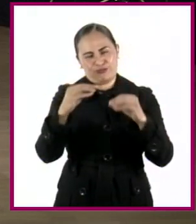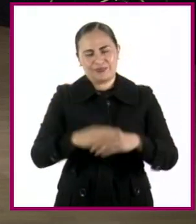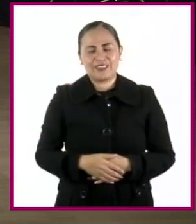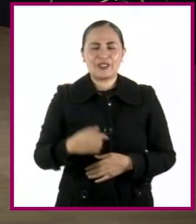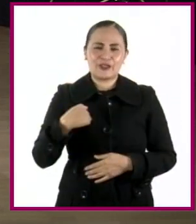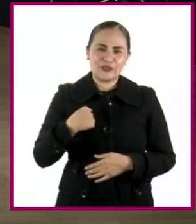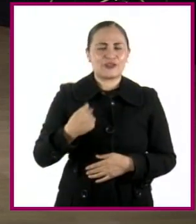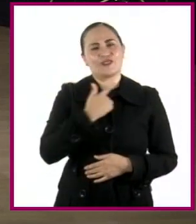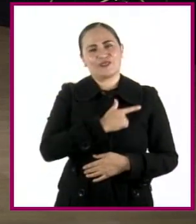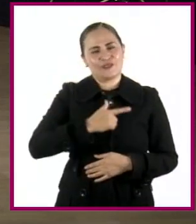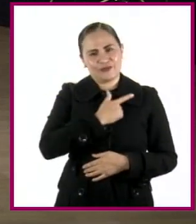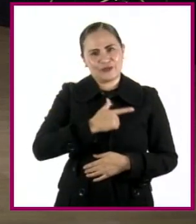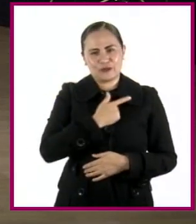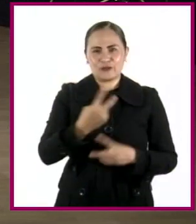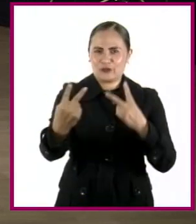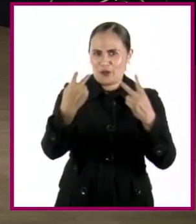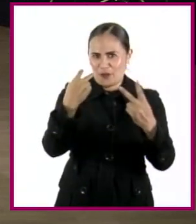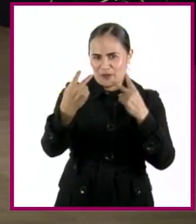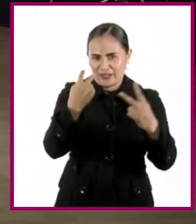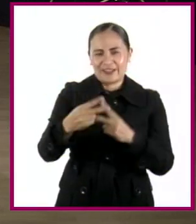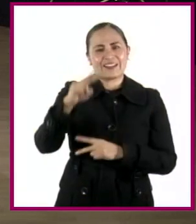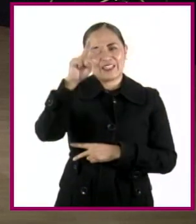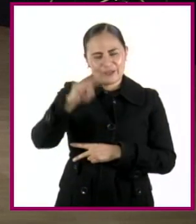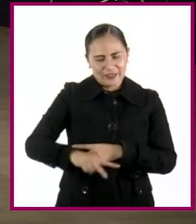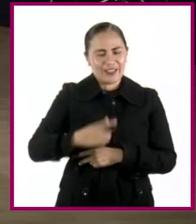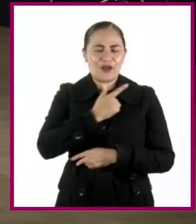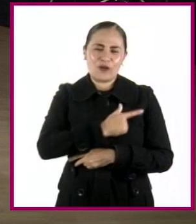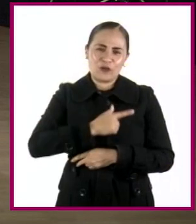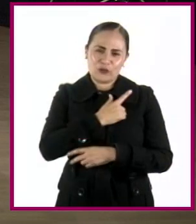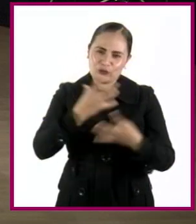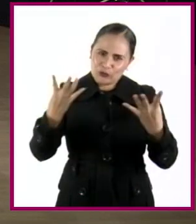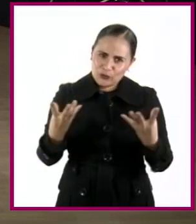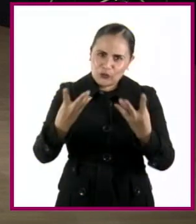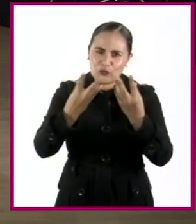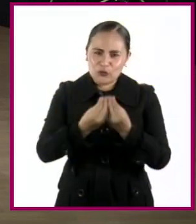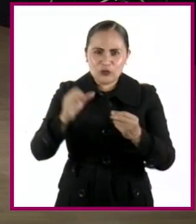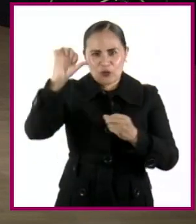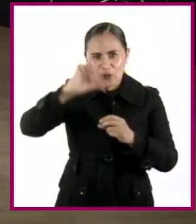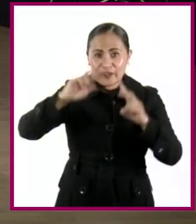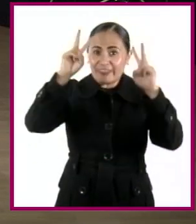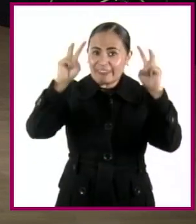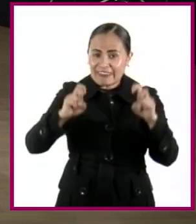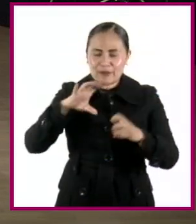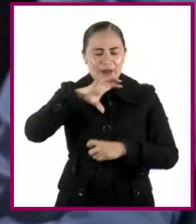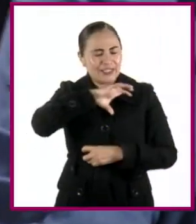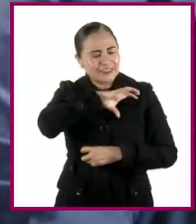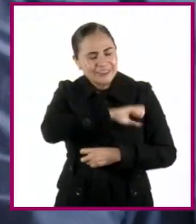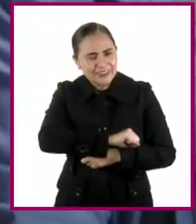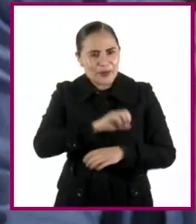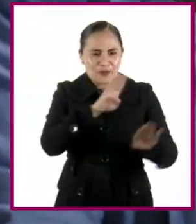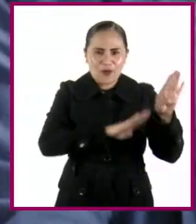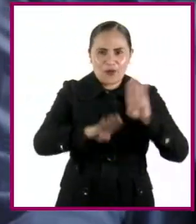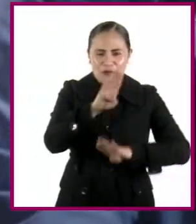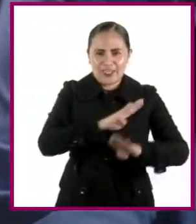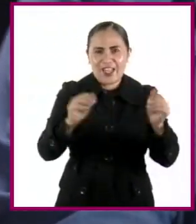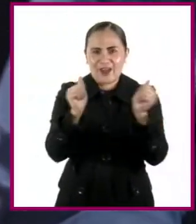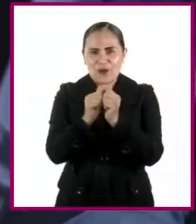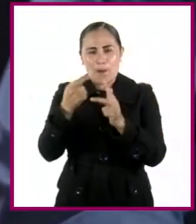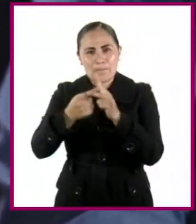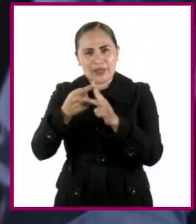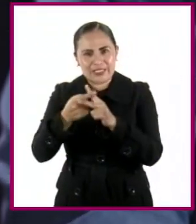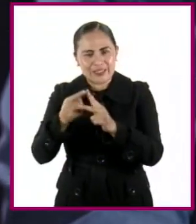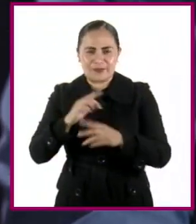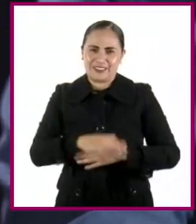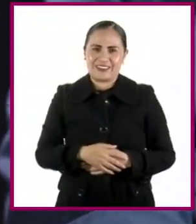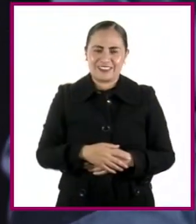alegra que hayan estado con nosotros. En verdad disfruté compartir con ustedes este tema tan apasionante, la biología matemática. No, no, sí